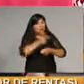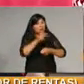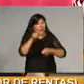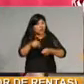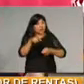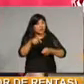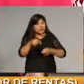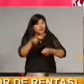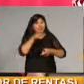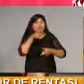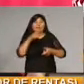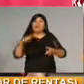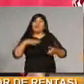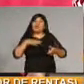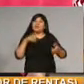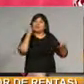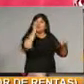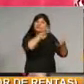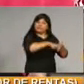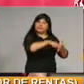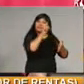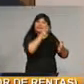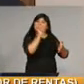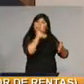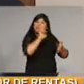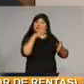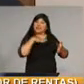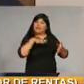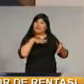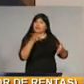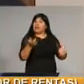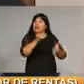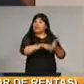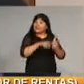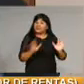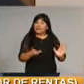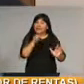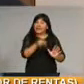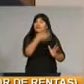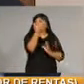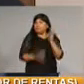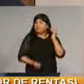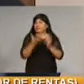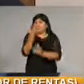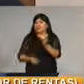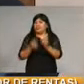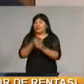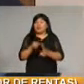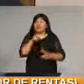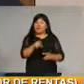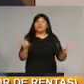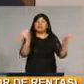no están inscriptos en el impuesto sobre los ingresos brutos y no están inscriptos en rentas esos son los casos que estamos clausurando